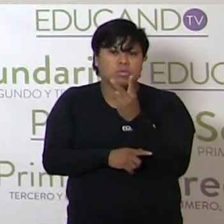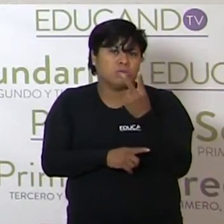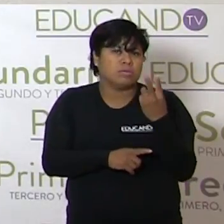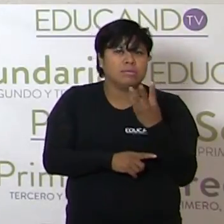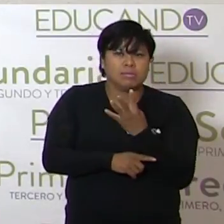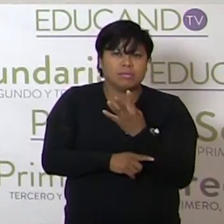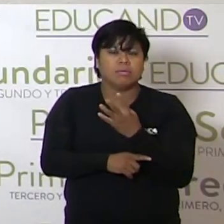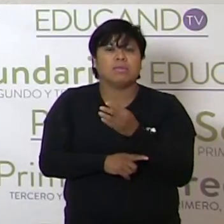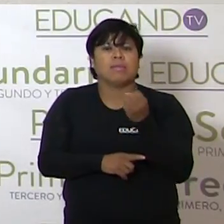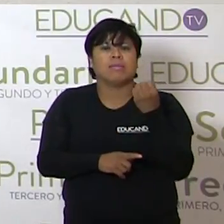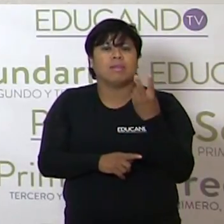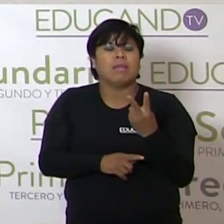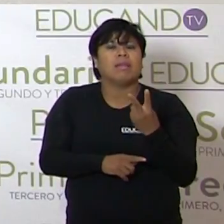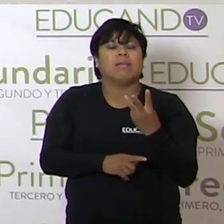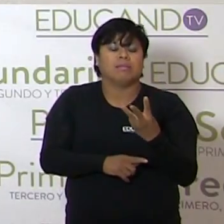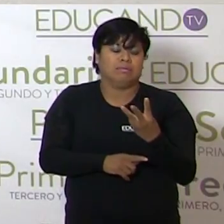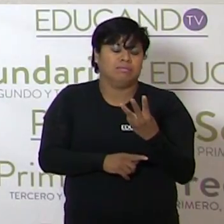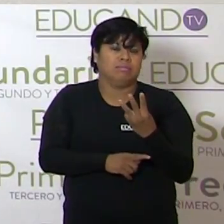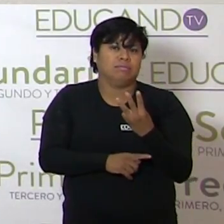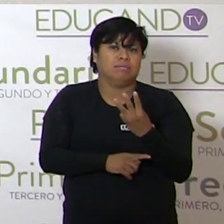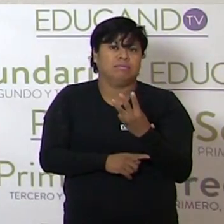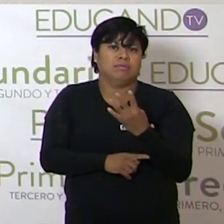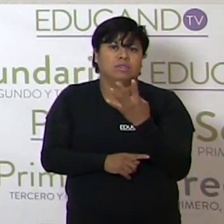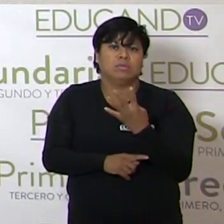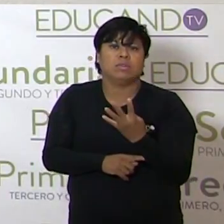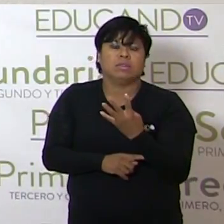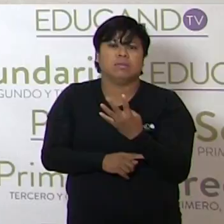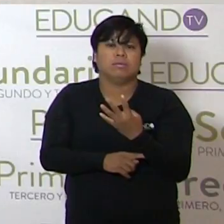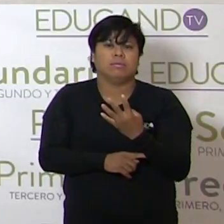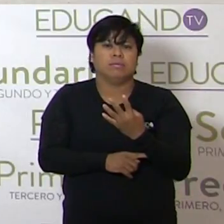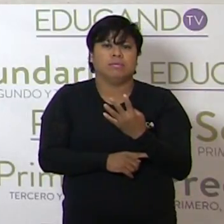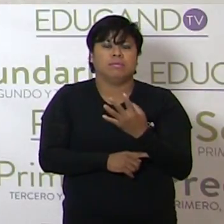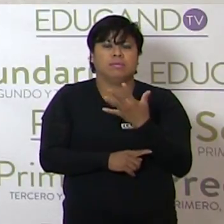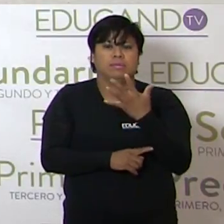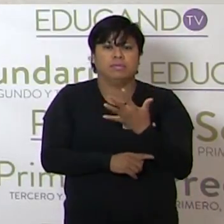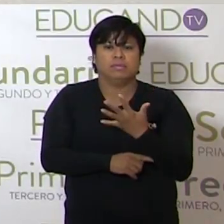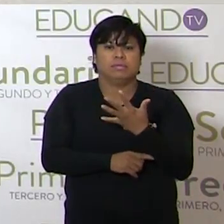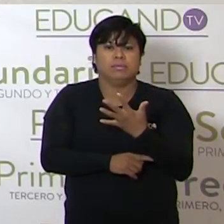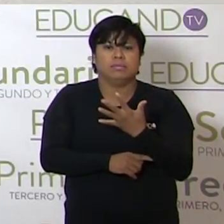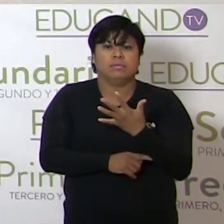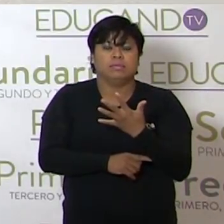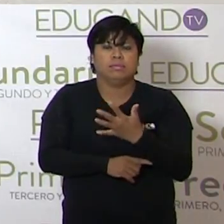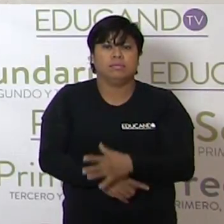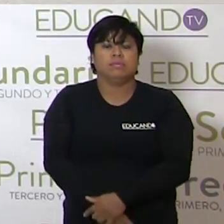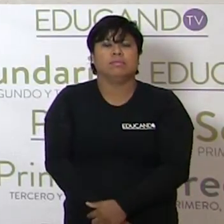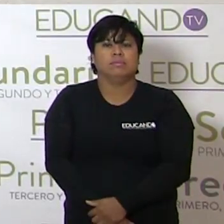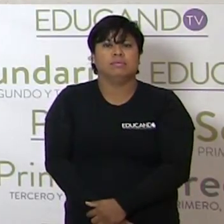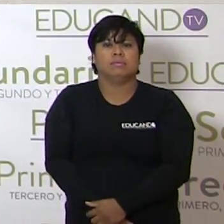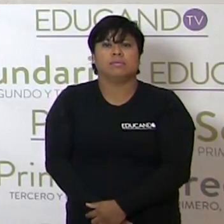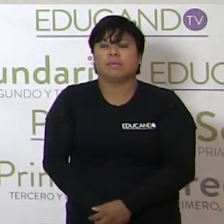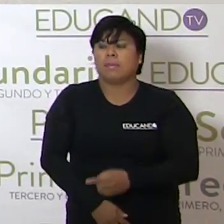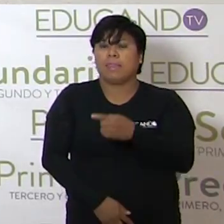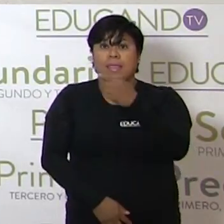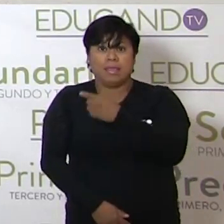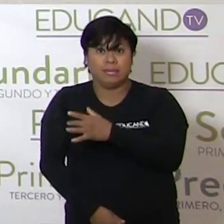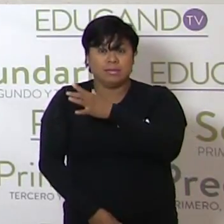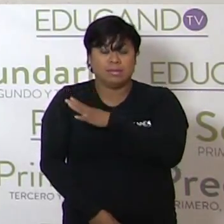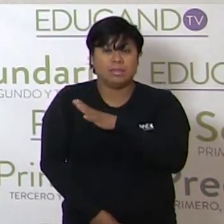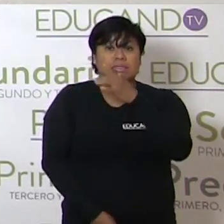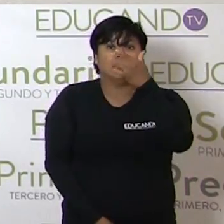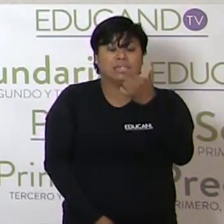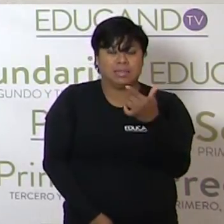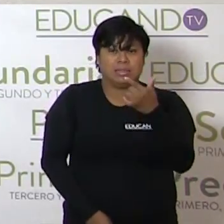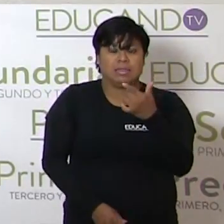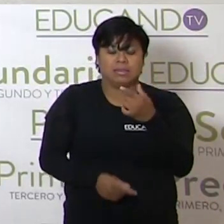más, 3, 4, 5. Lo vamos a dejar hasta ahí. Que tiene 7 elementos.